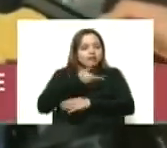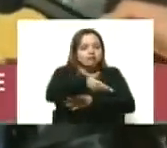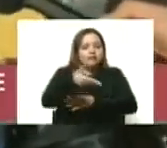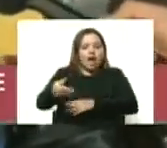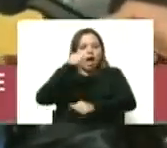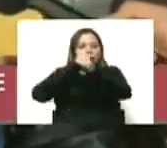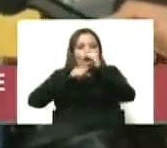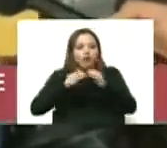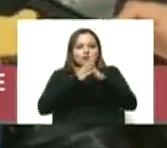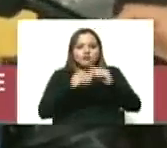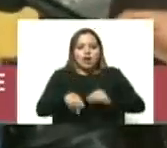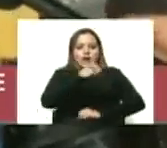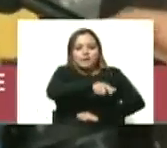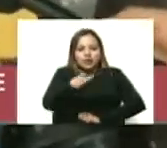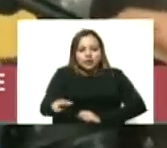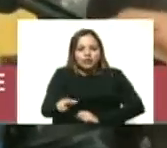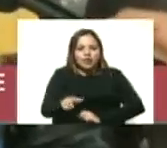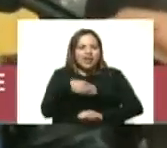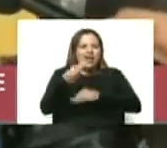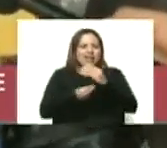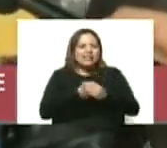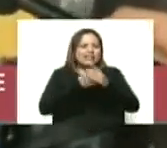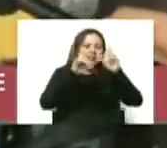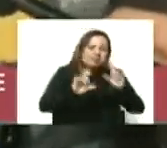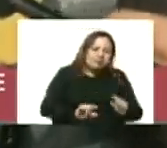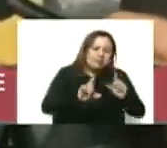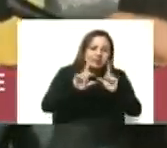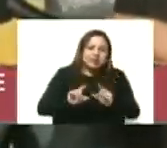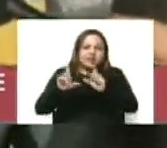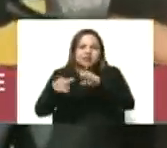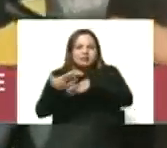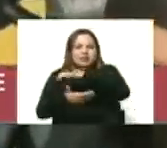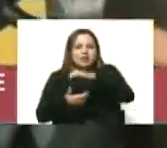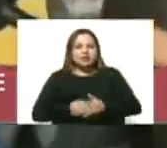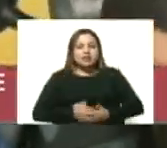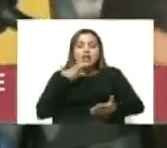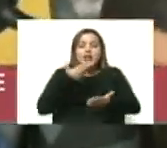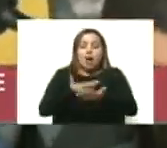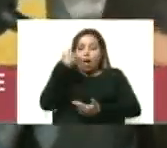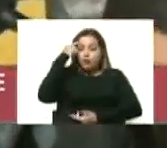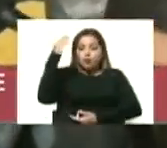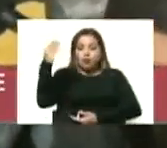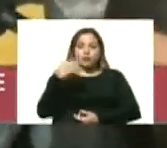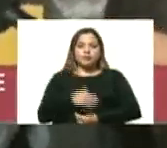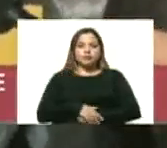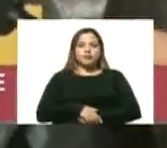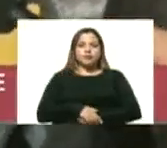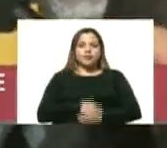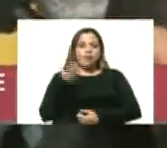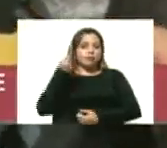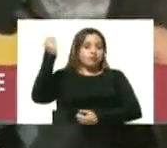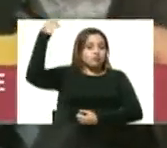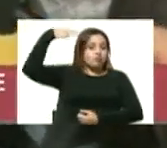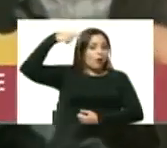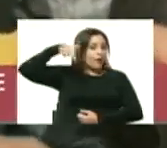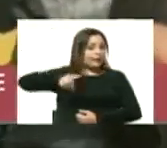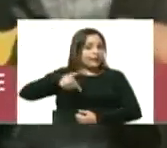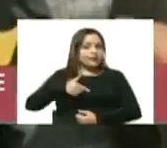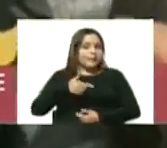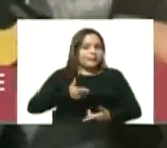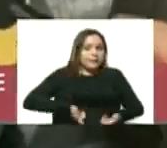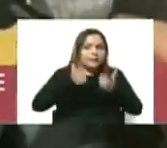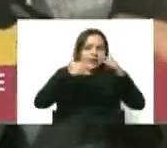el personal, bueno, para ir mitigando, ¿no? Gracias a Dios, bueno, tenemos bastante sol el día de hoy acá, eso nos